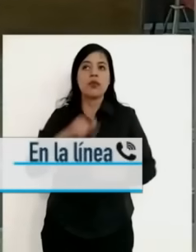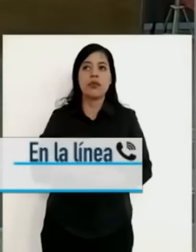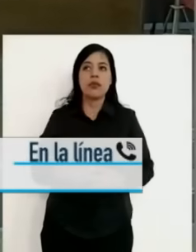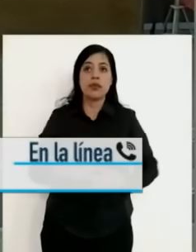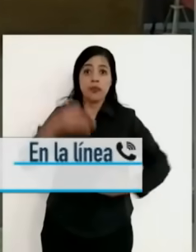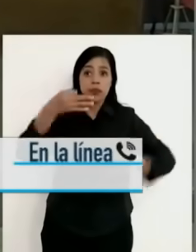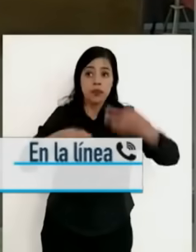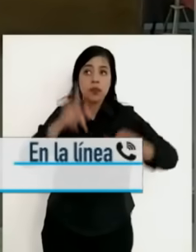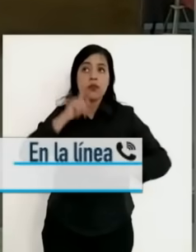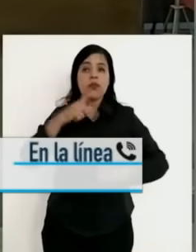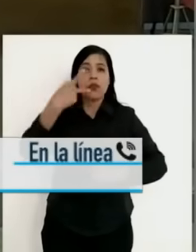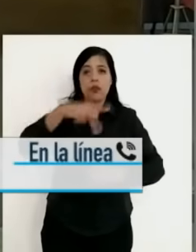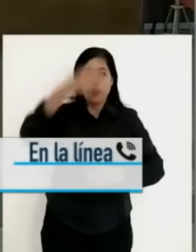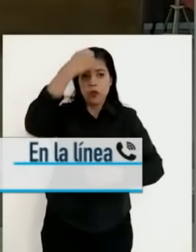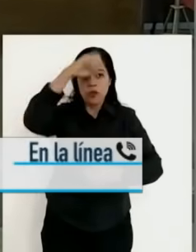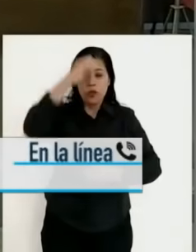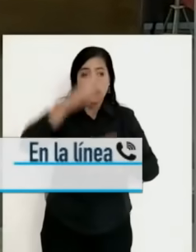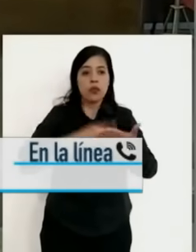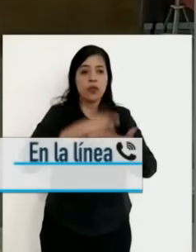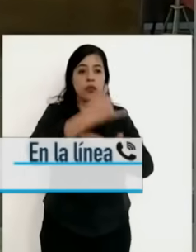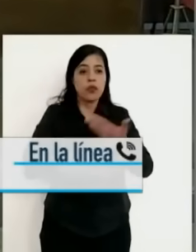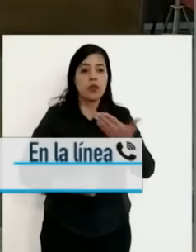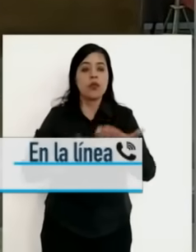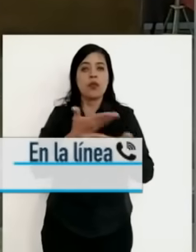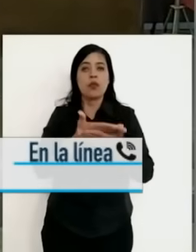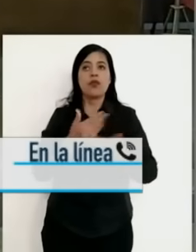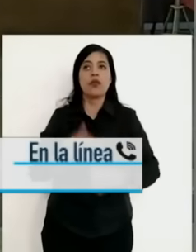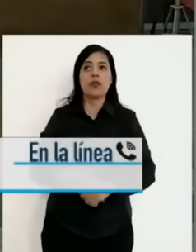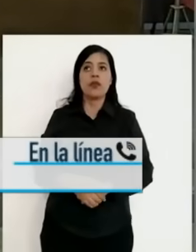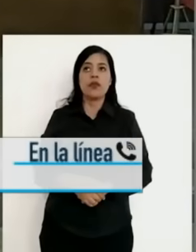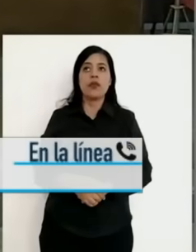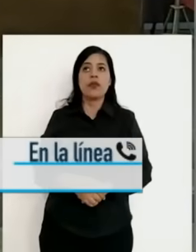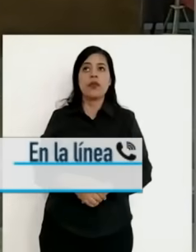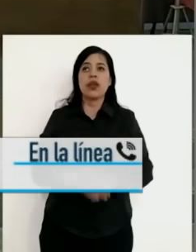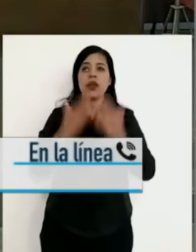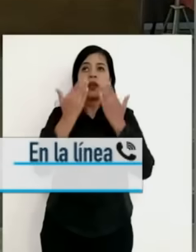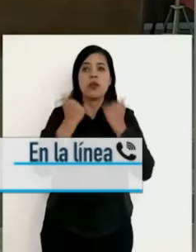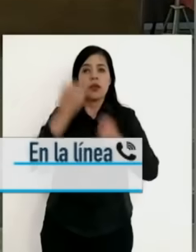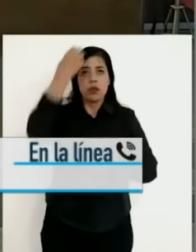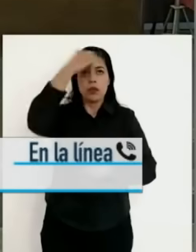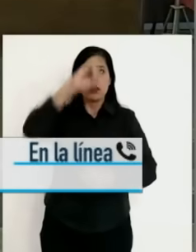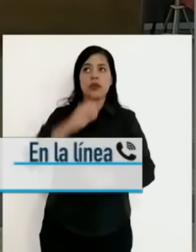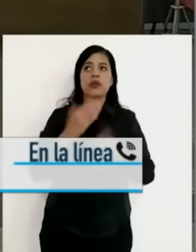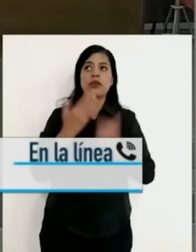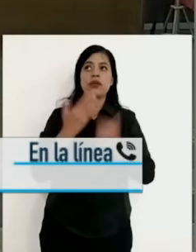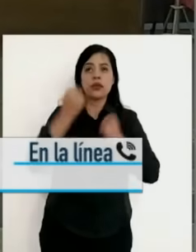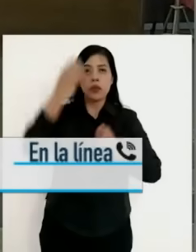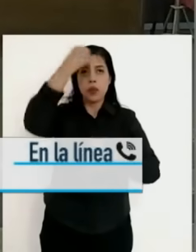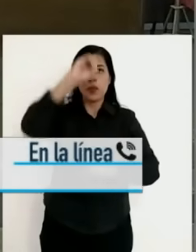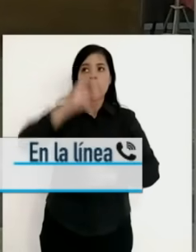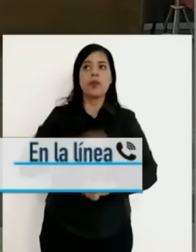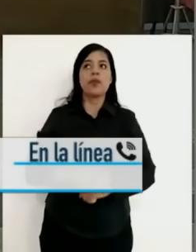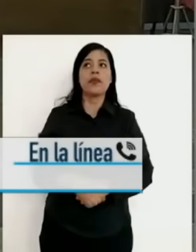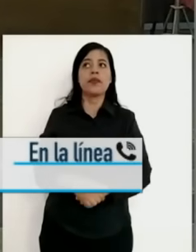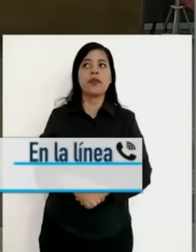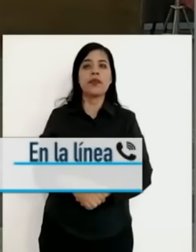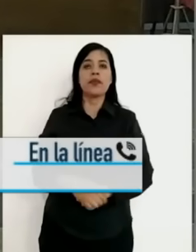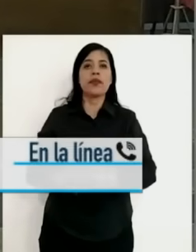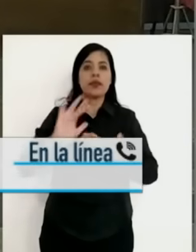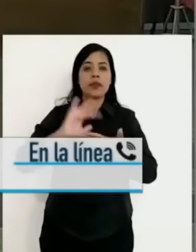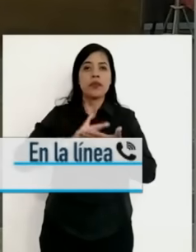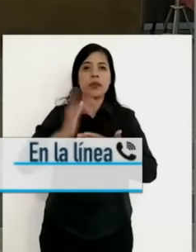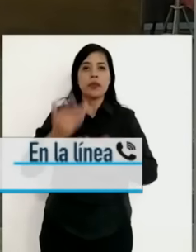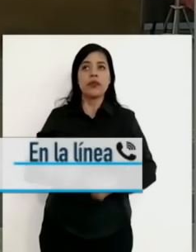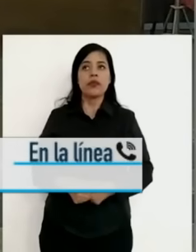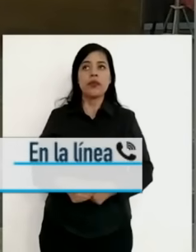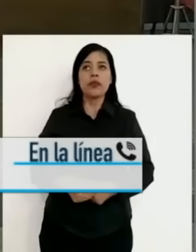este caso están cuestionando la autoridad, la facultad y competencia de nuestra secretaria general en Nuevo León